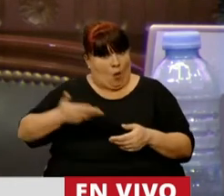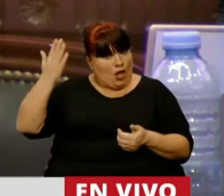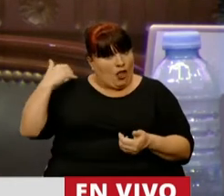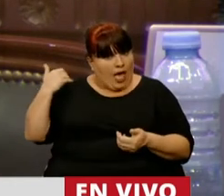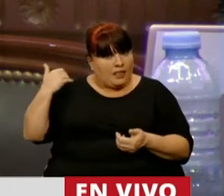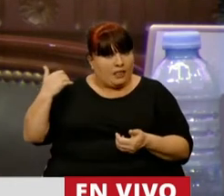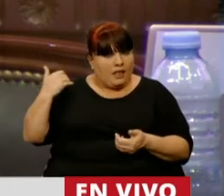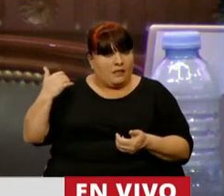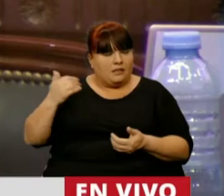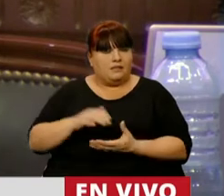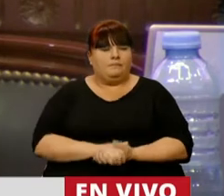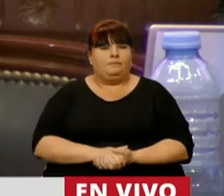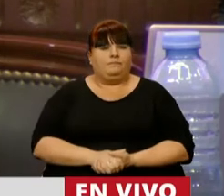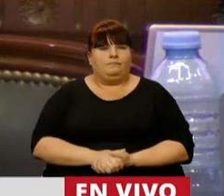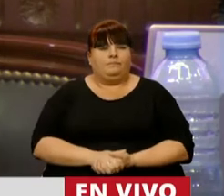gestión?